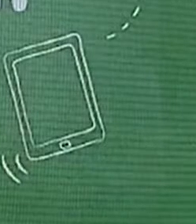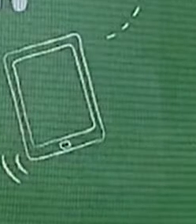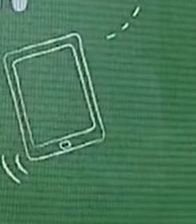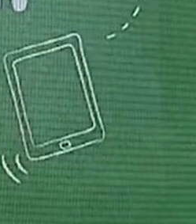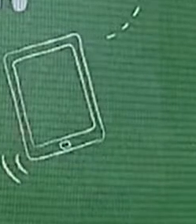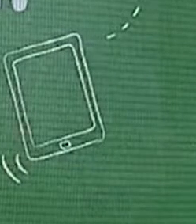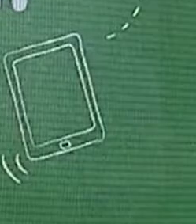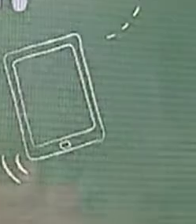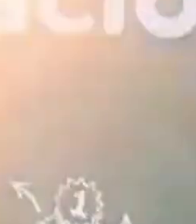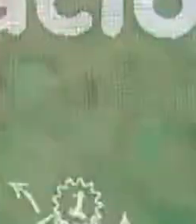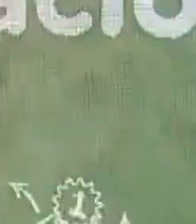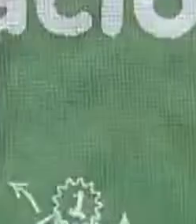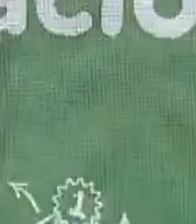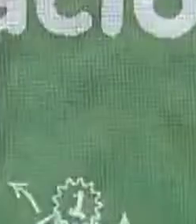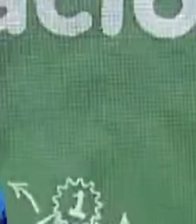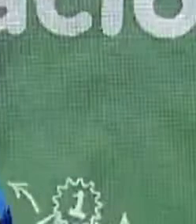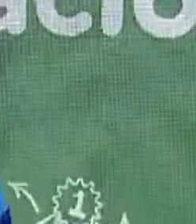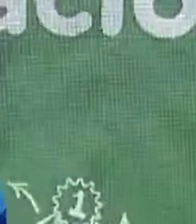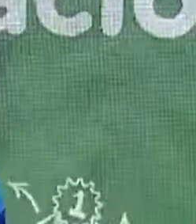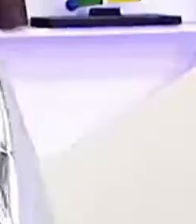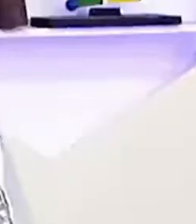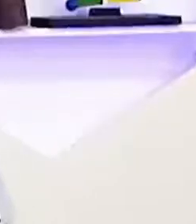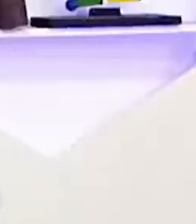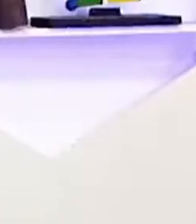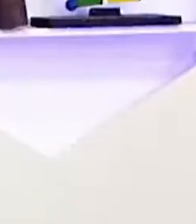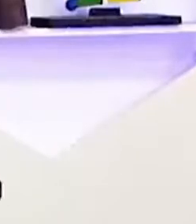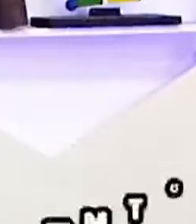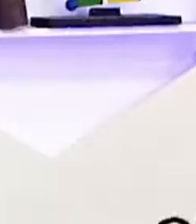quinto de secundaria, tenemos aventuras,